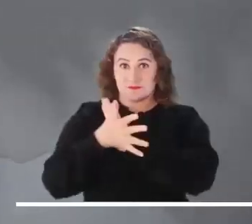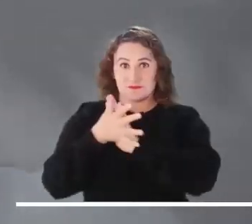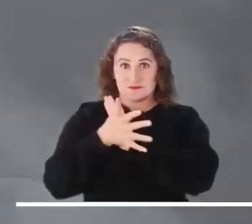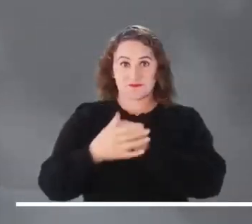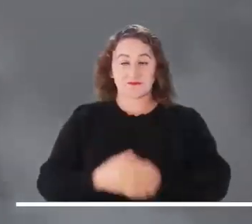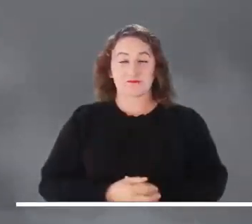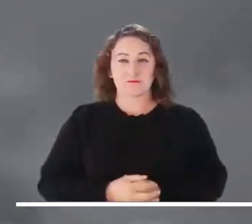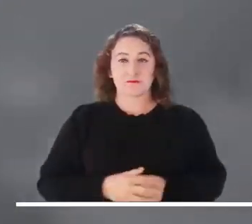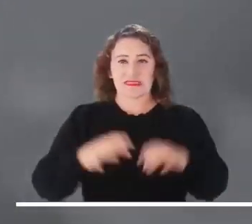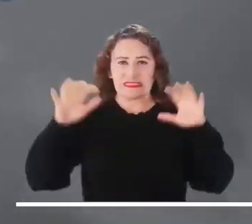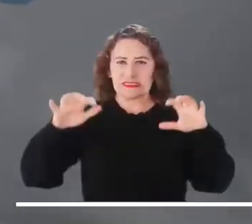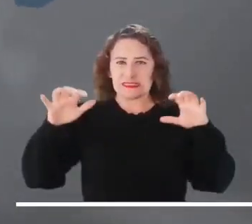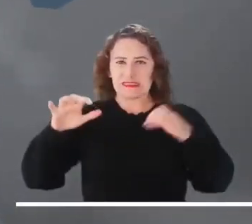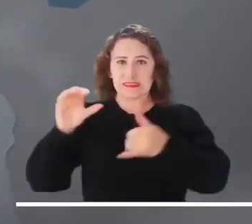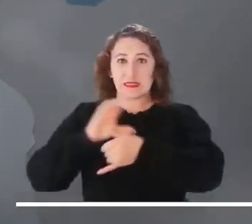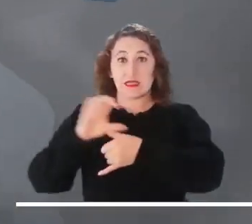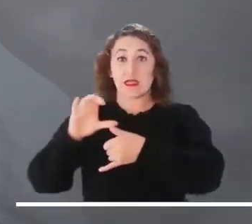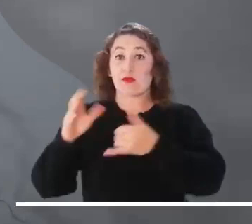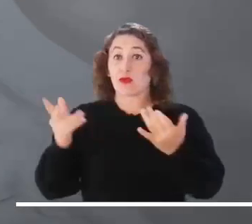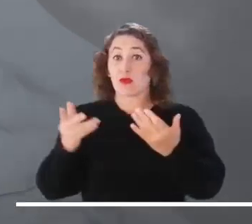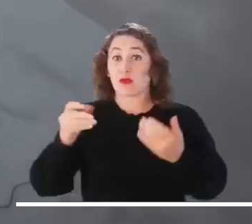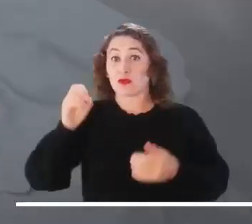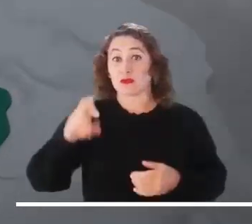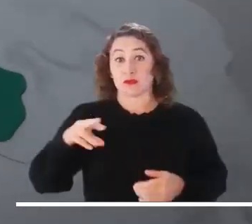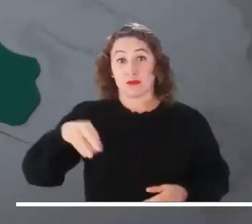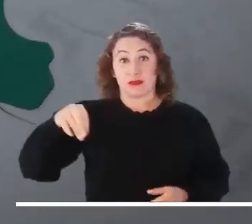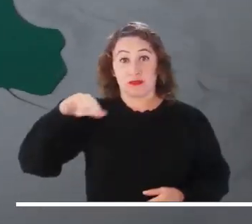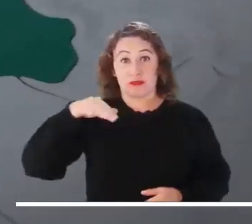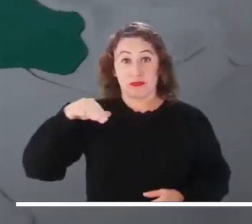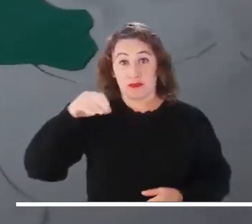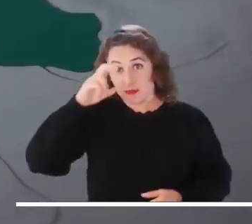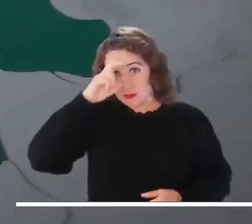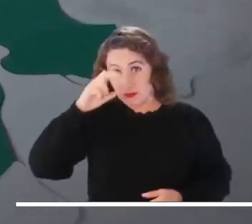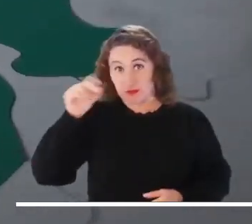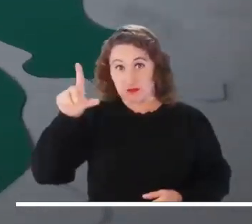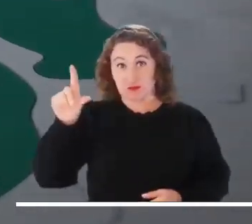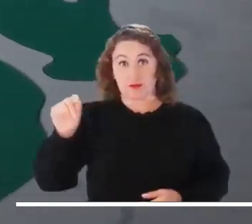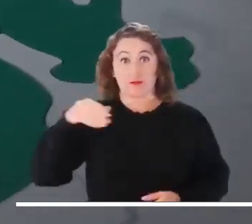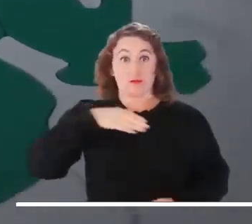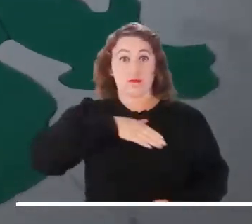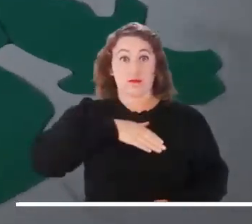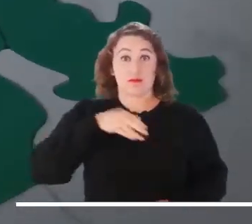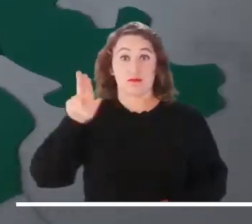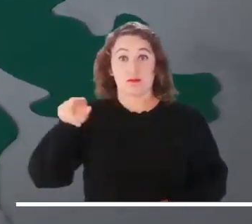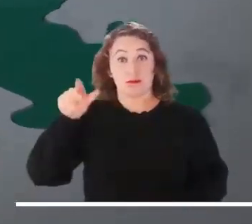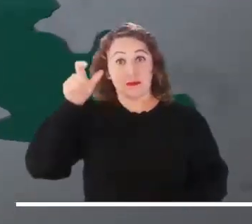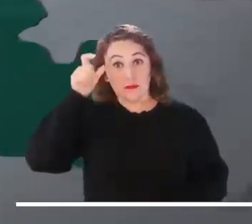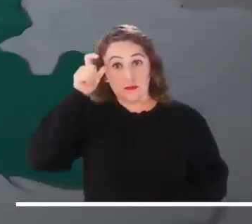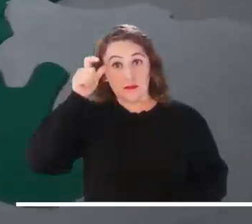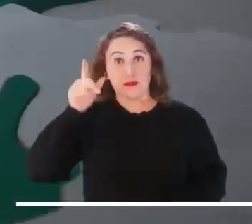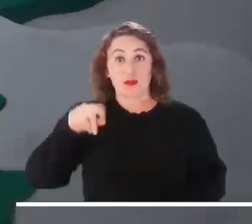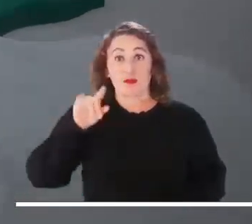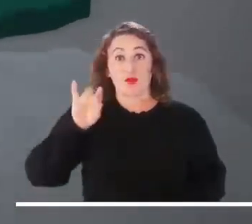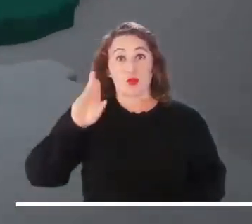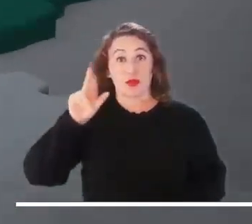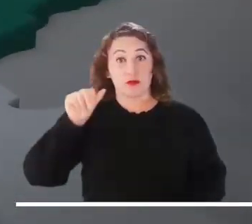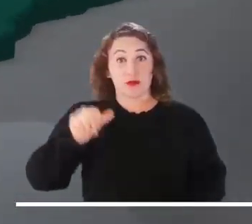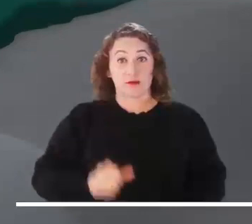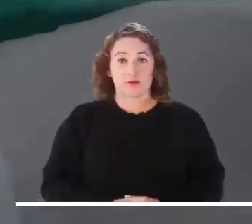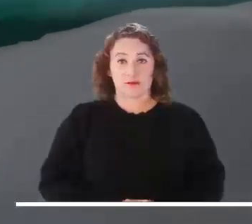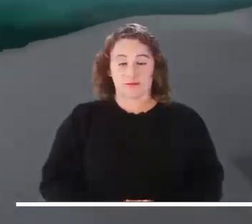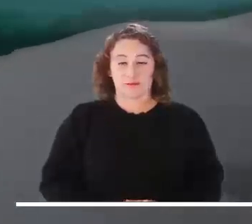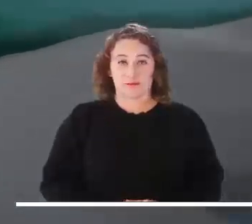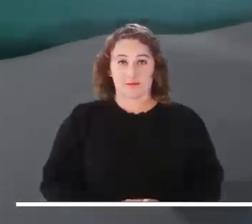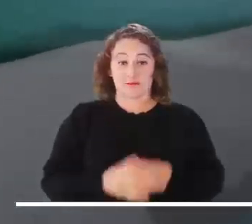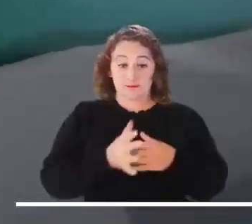Las precipitaciones del Caribe se advierten en el sur de Magdalena, norte de Cesar, Bolívar, Sucre, Córdoba y en el Golfo de